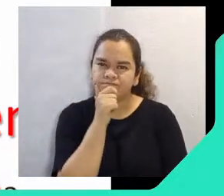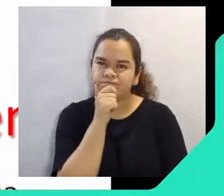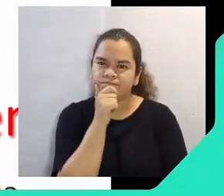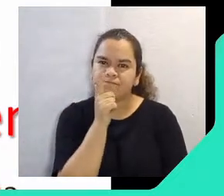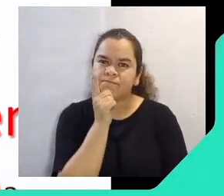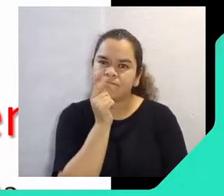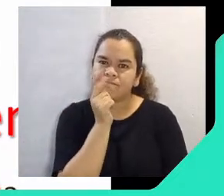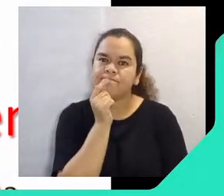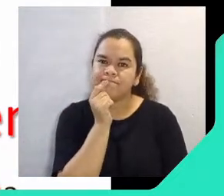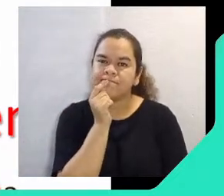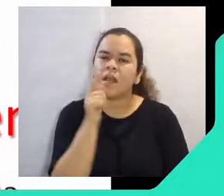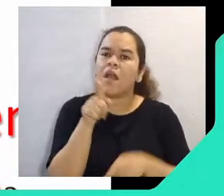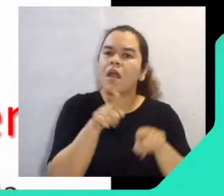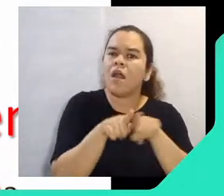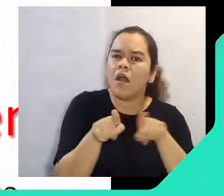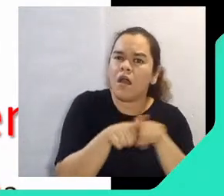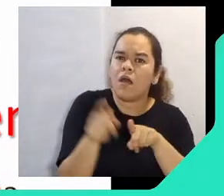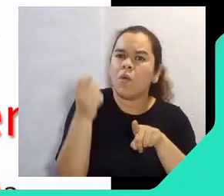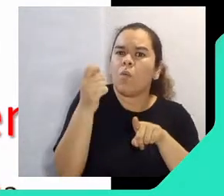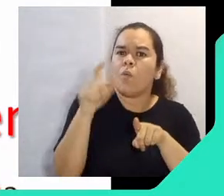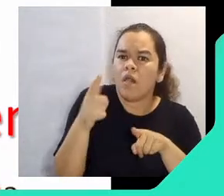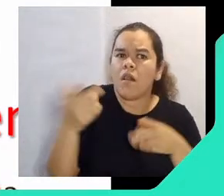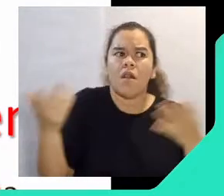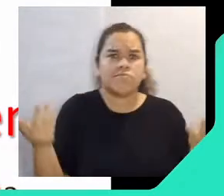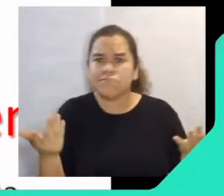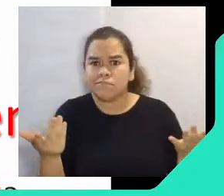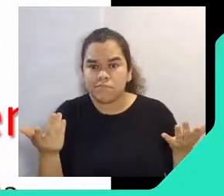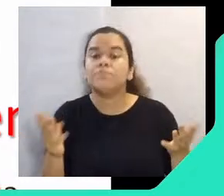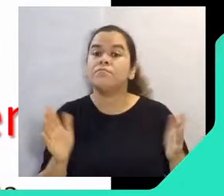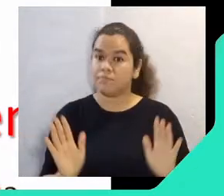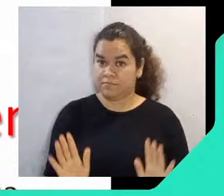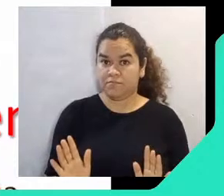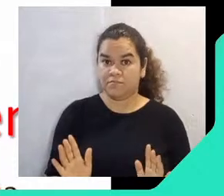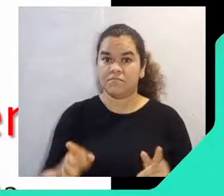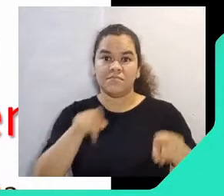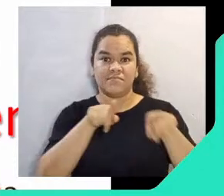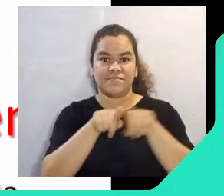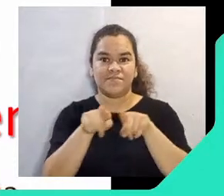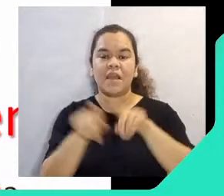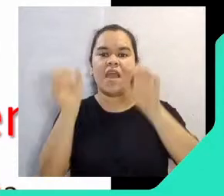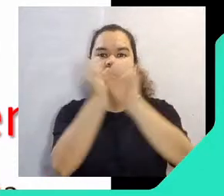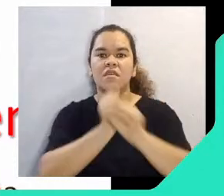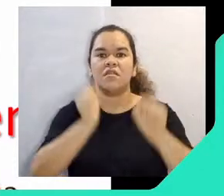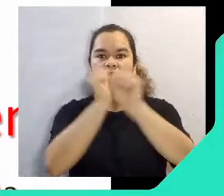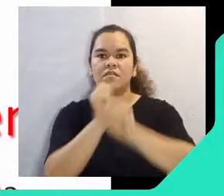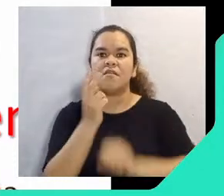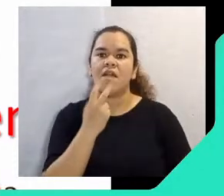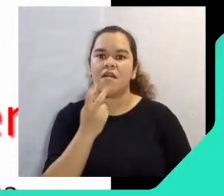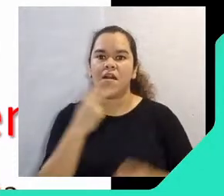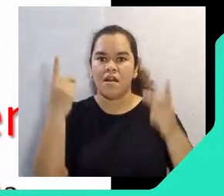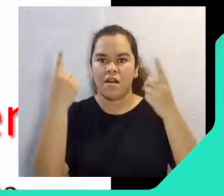carrera elegir. Bueno, ¿por qué estudiar ingeniería en electrónica?